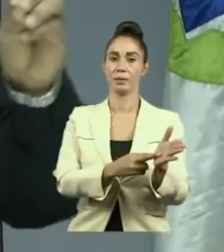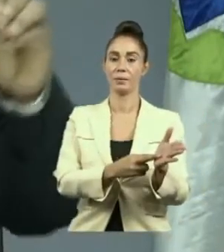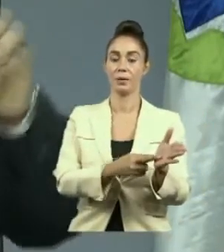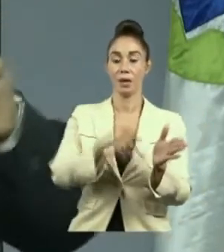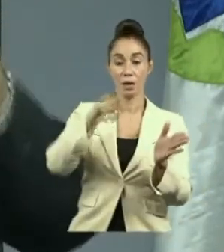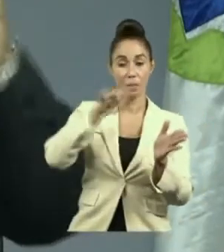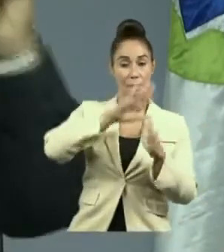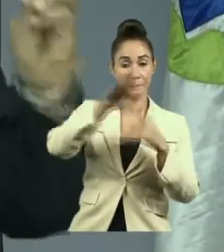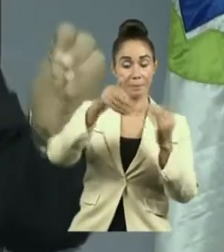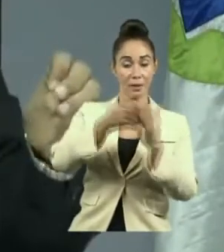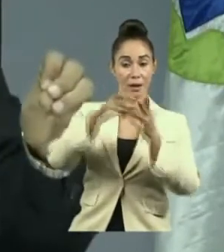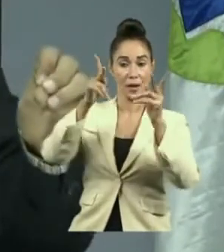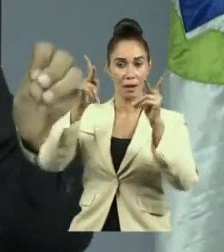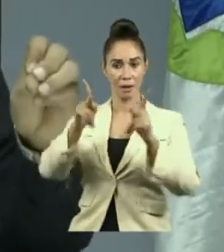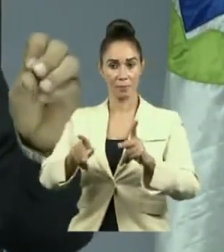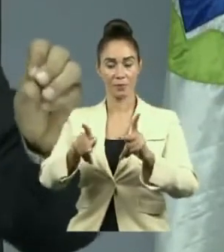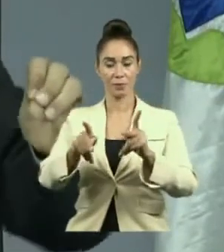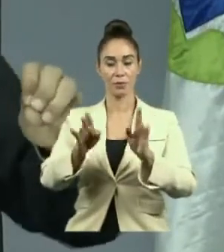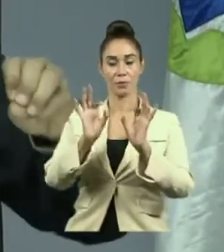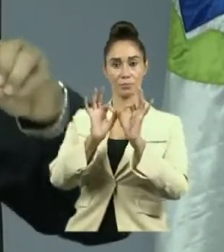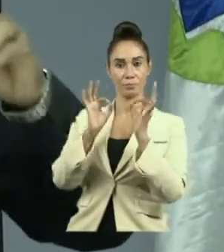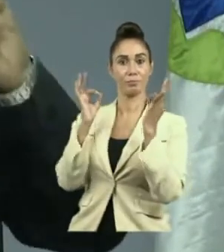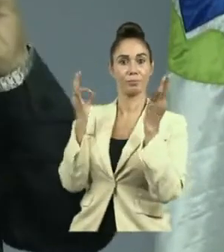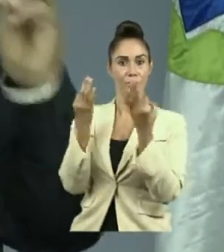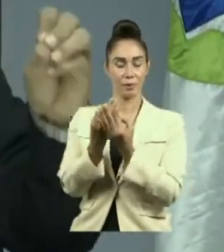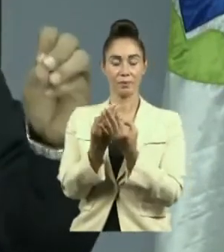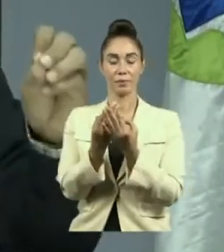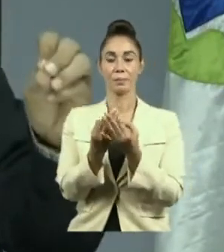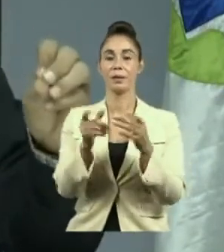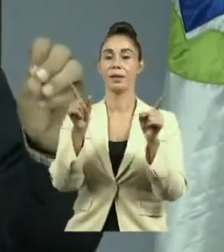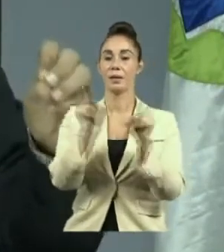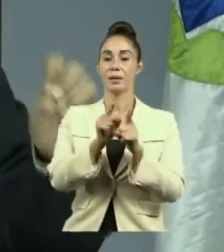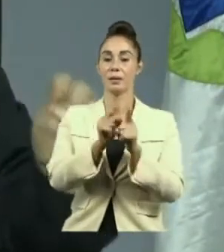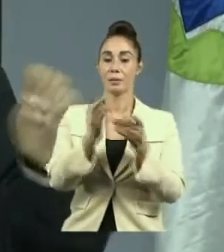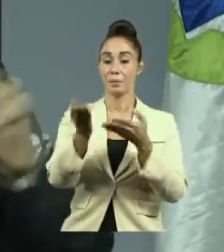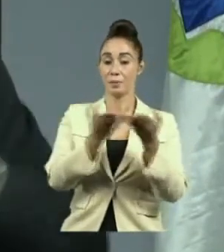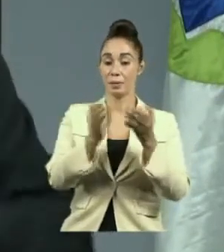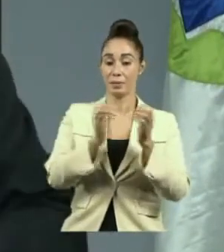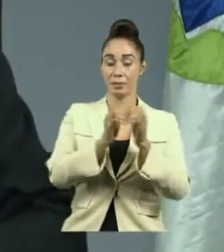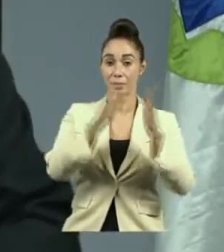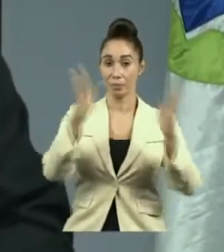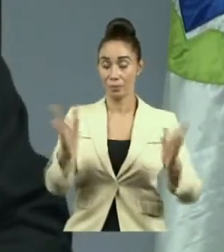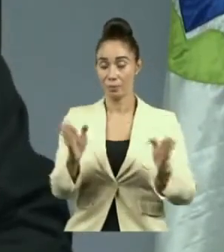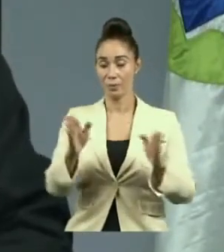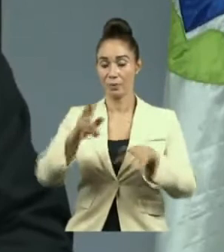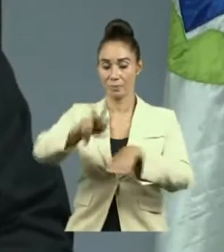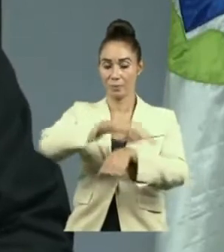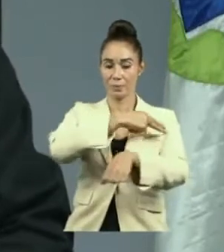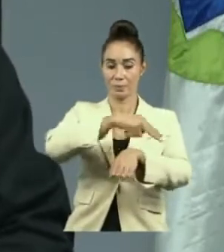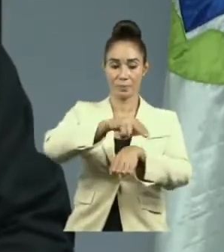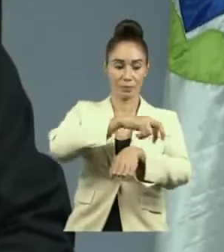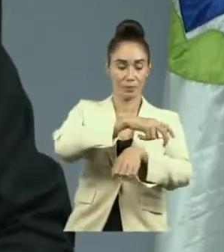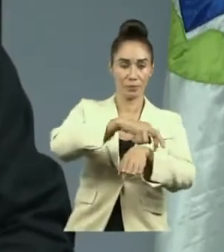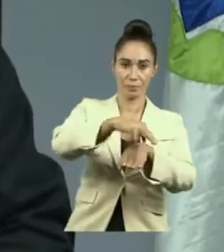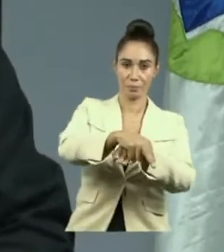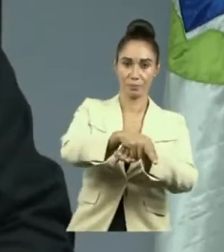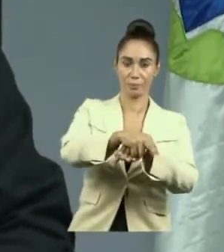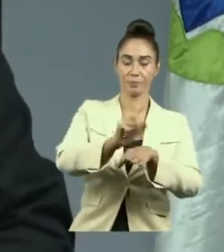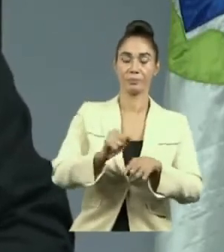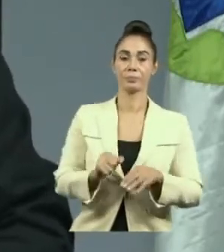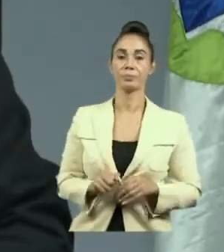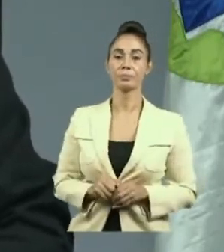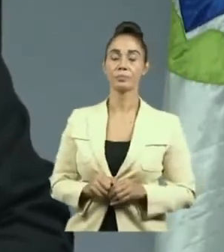para ciudadanos para familias como para aquellas personas que circulan en el ambiente público